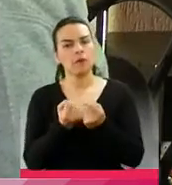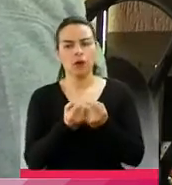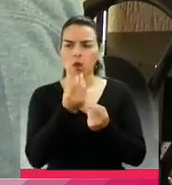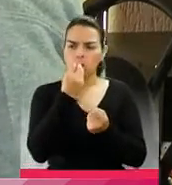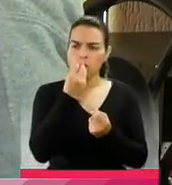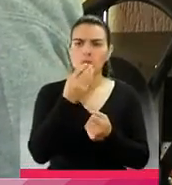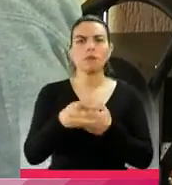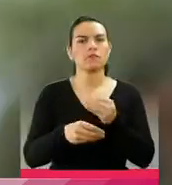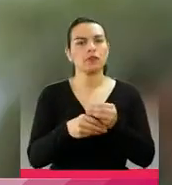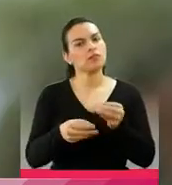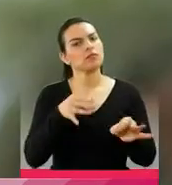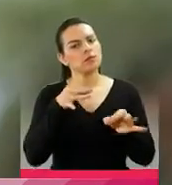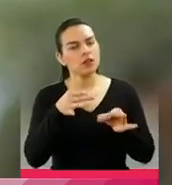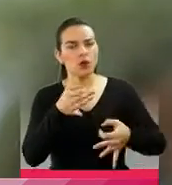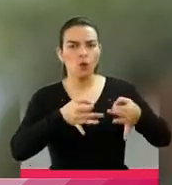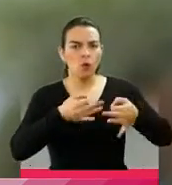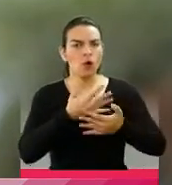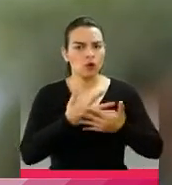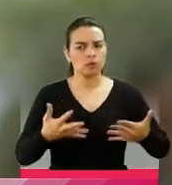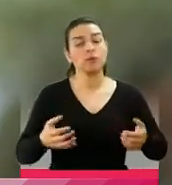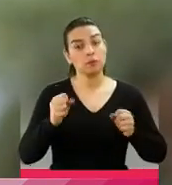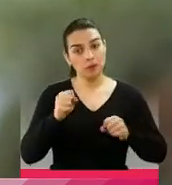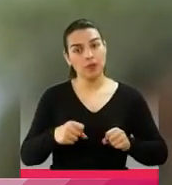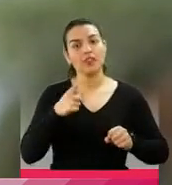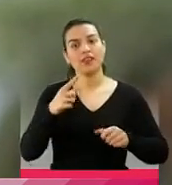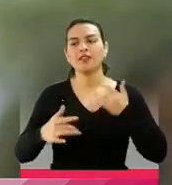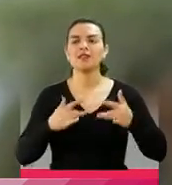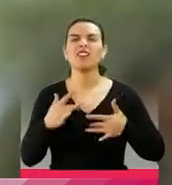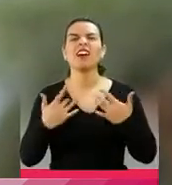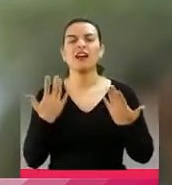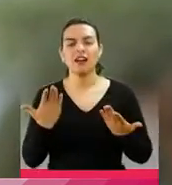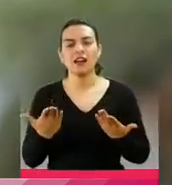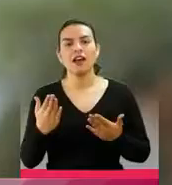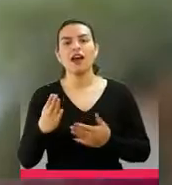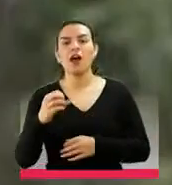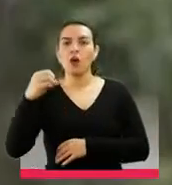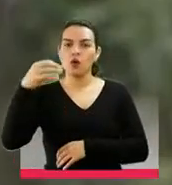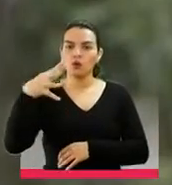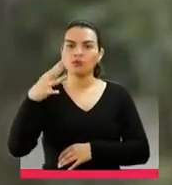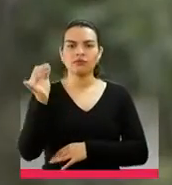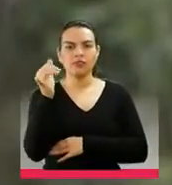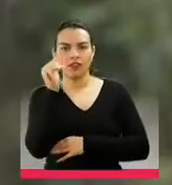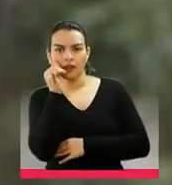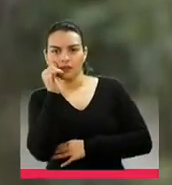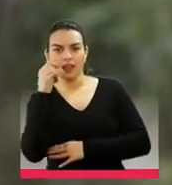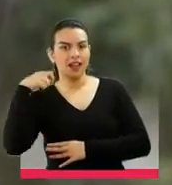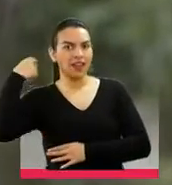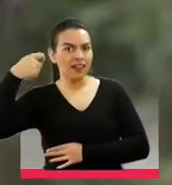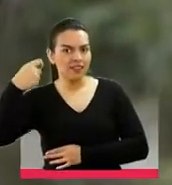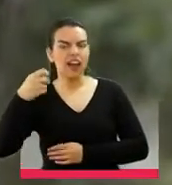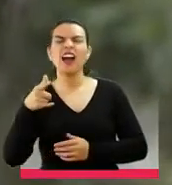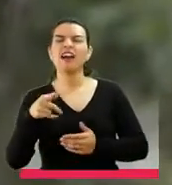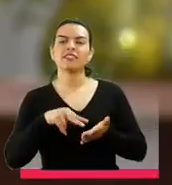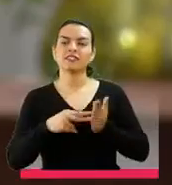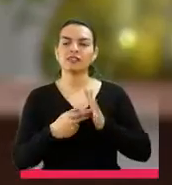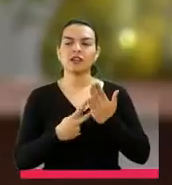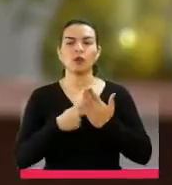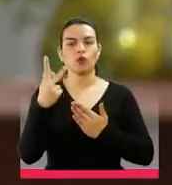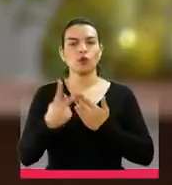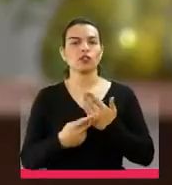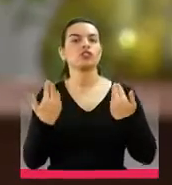disfrute también de luces cámara y a grabar un proyecto infantil que le permite a los profesores en tiempo de